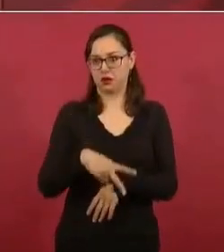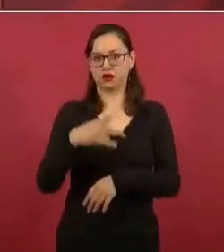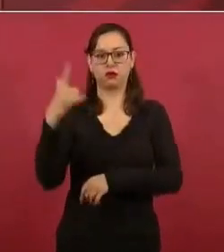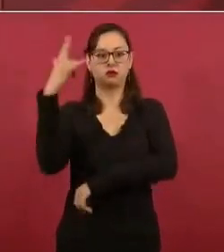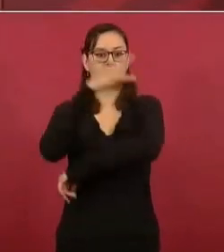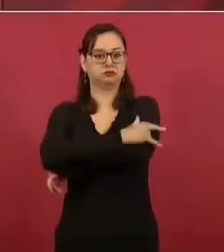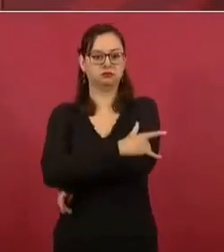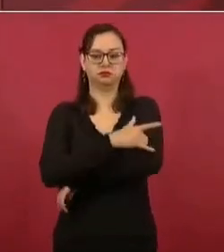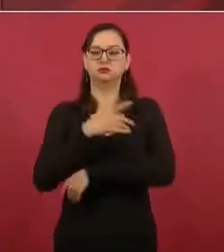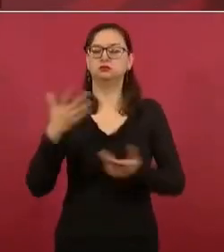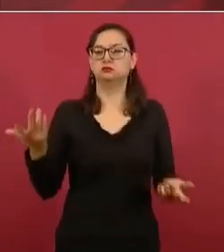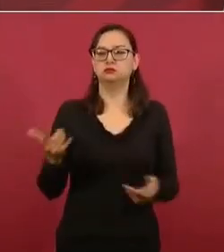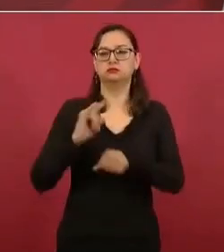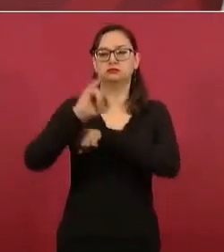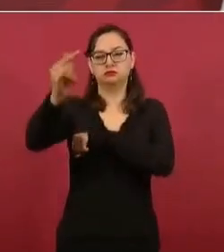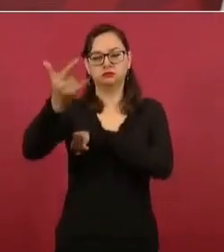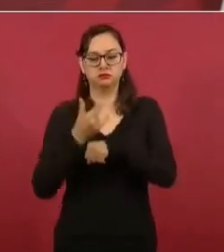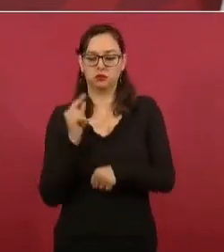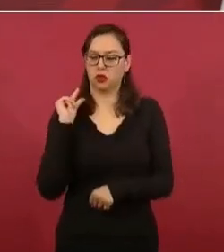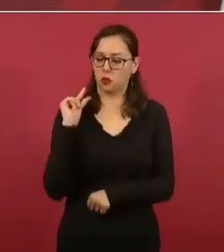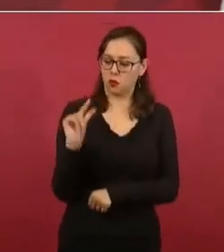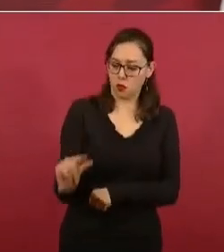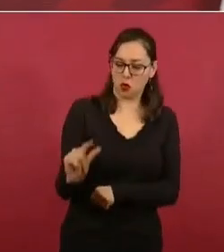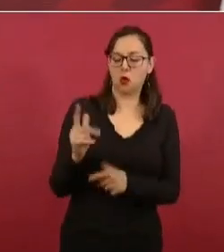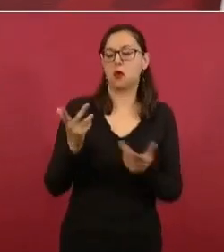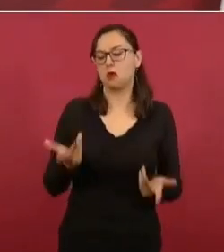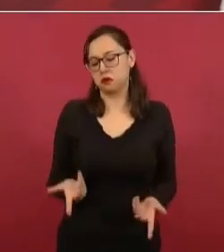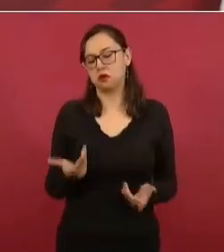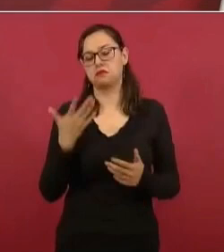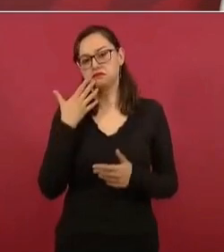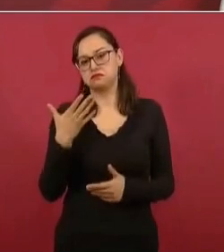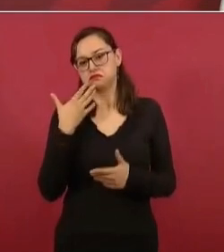también jugando a las vencidas,